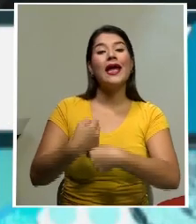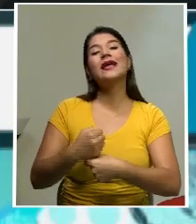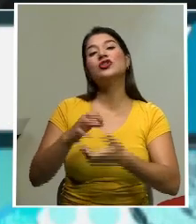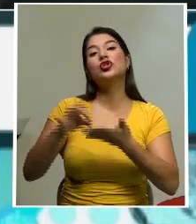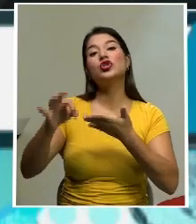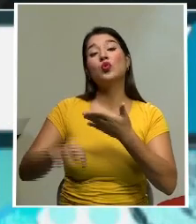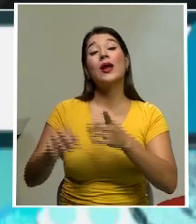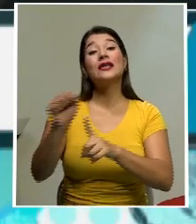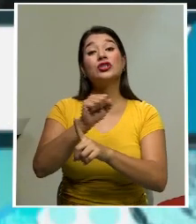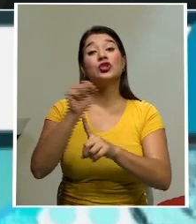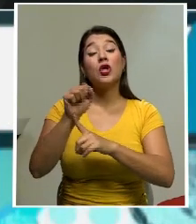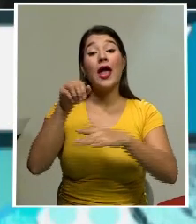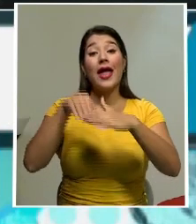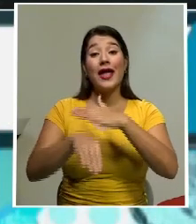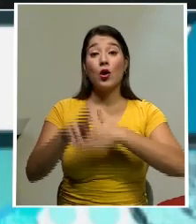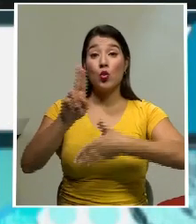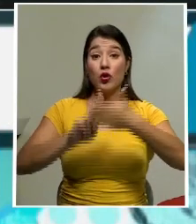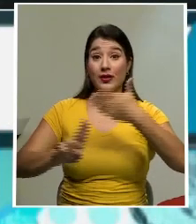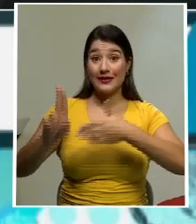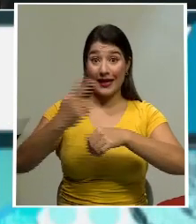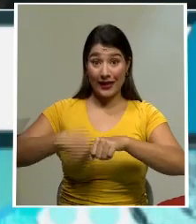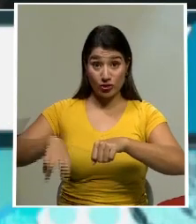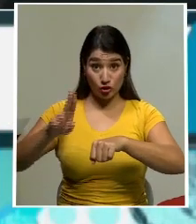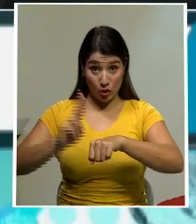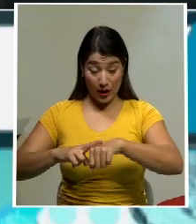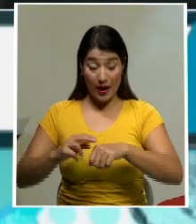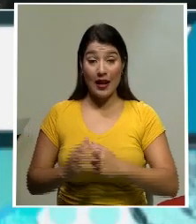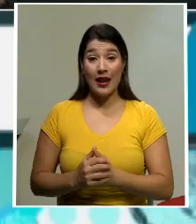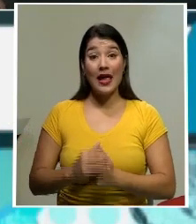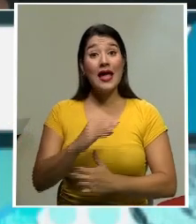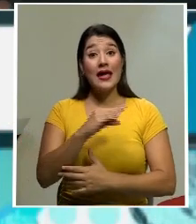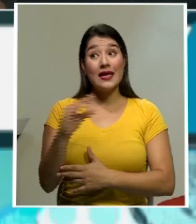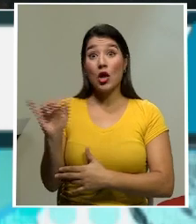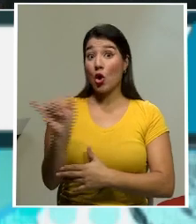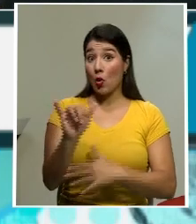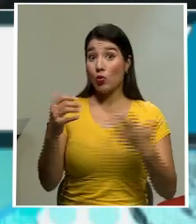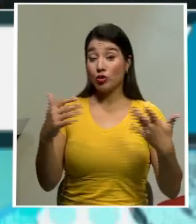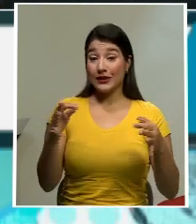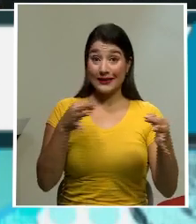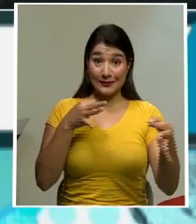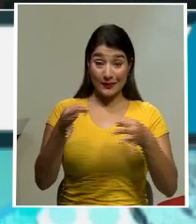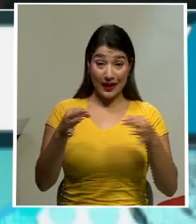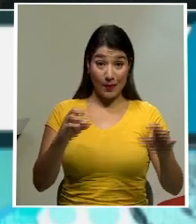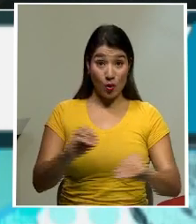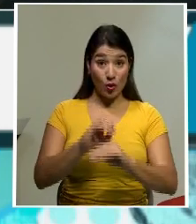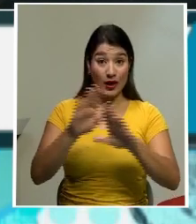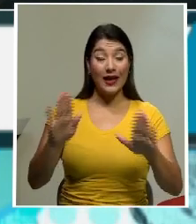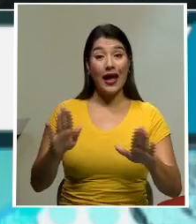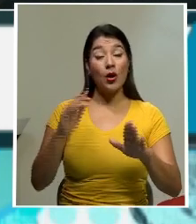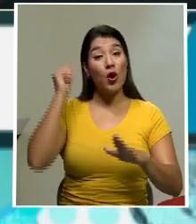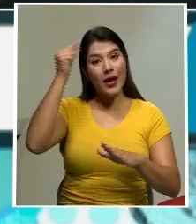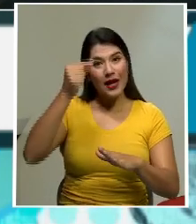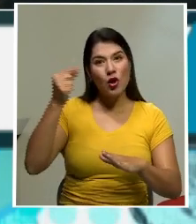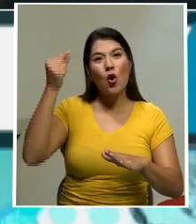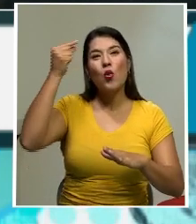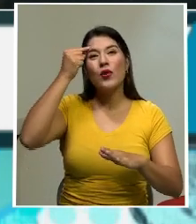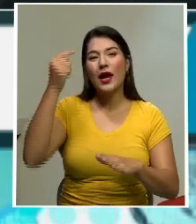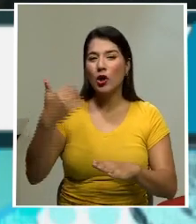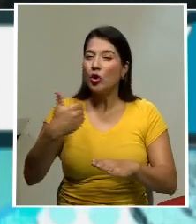la Universidad Nacional. Y que bueno, como dejamos también claro al final, el gobierno tiene un panorama un poco